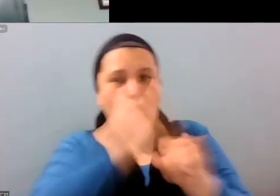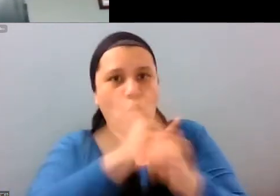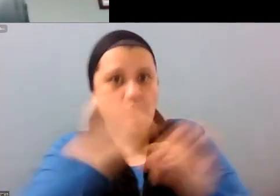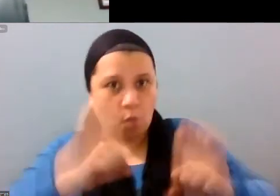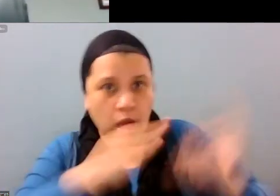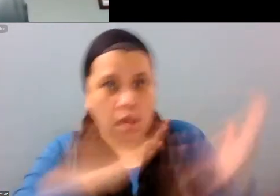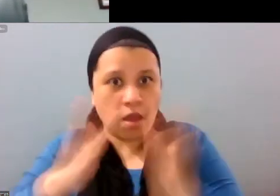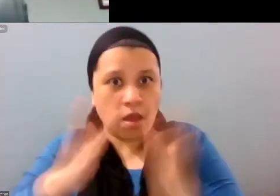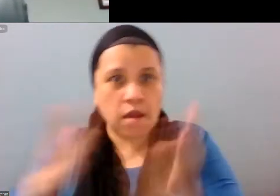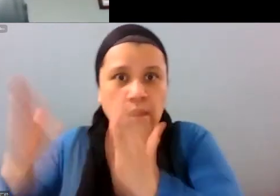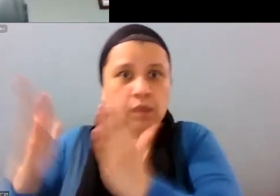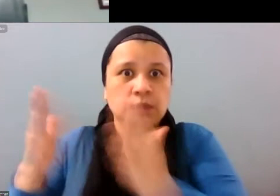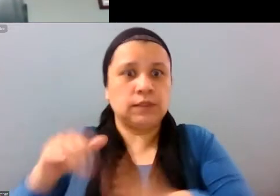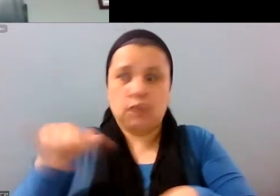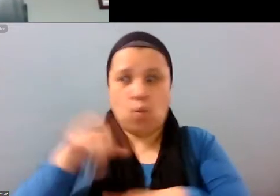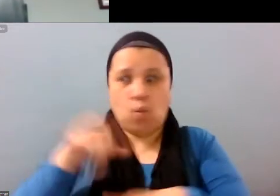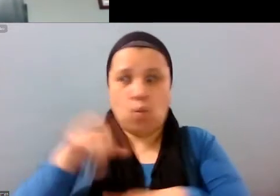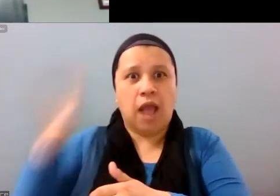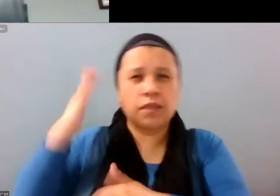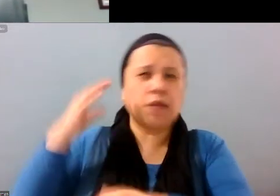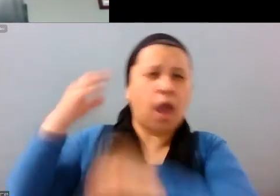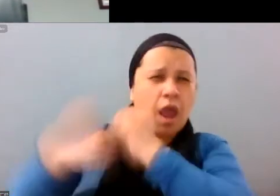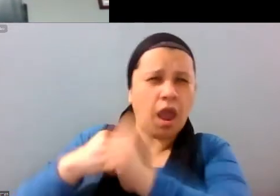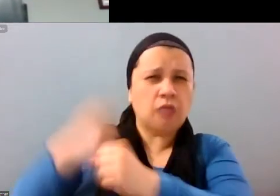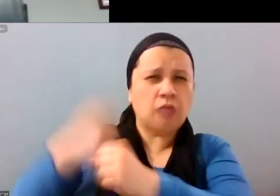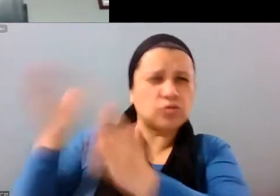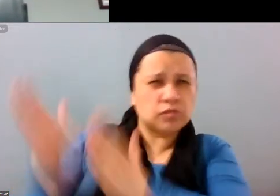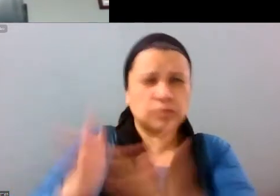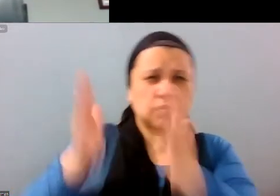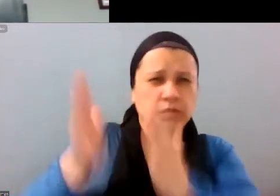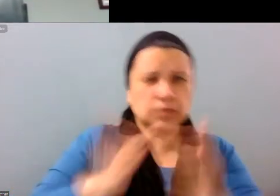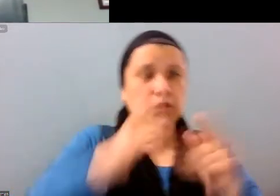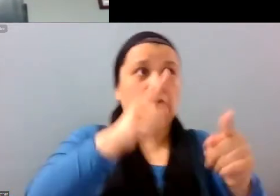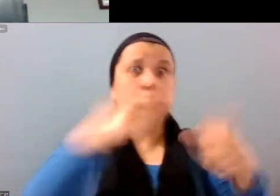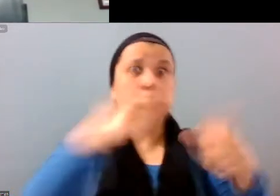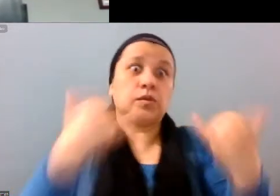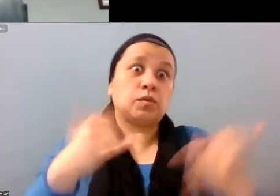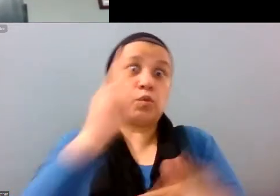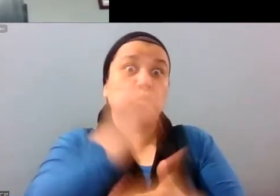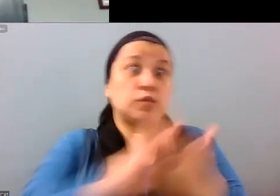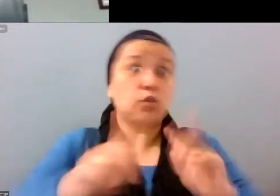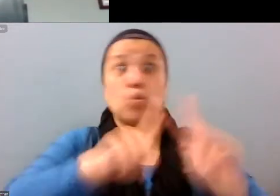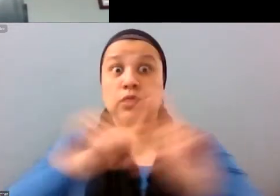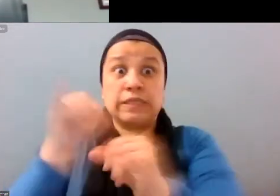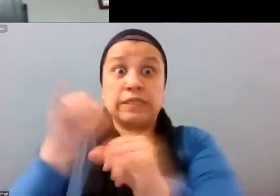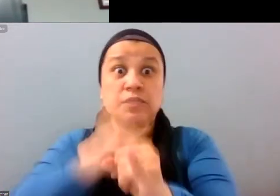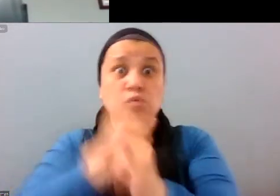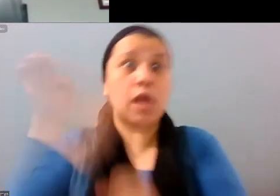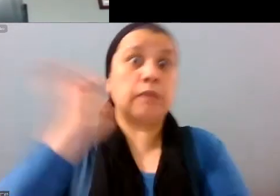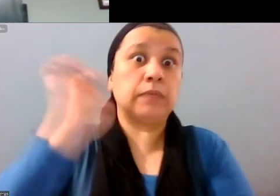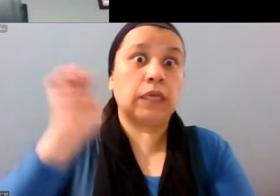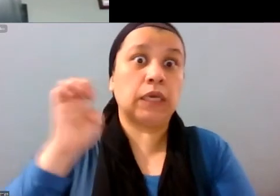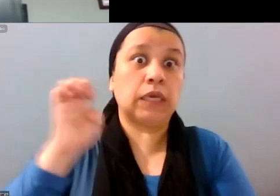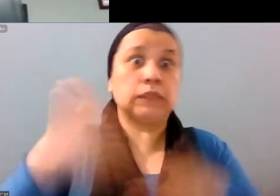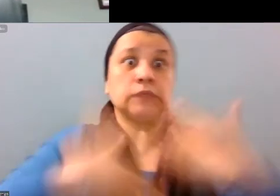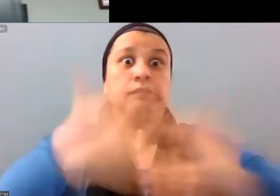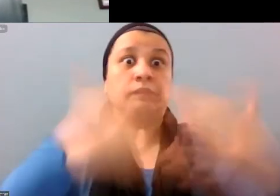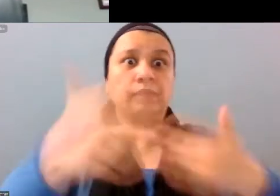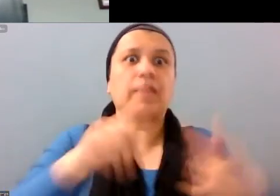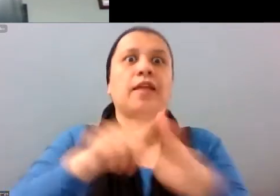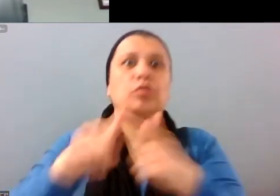todos esos elementos entonces tiene que actuarse de emergencia y ahí es donde algunas entidades internacionales hablan de una